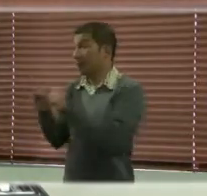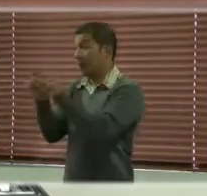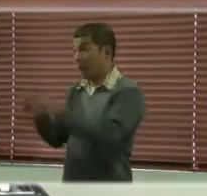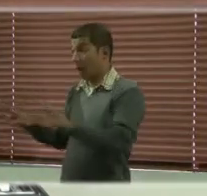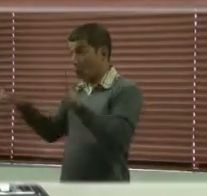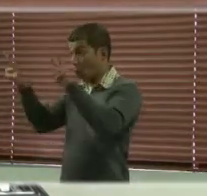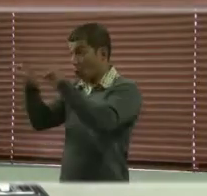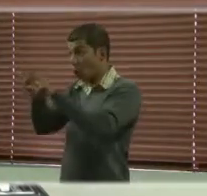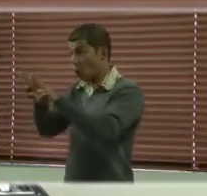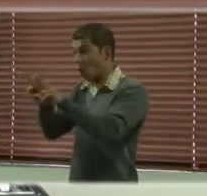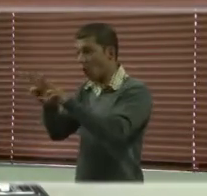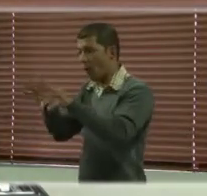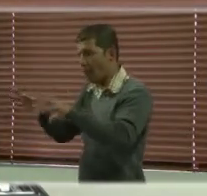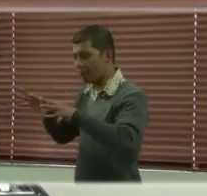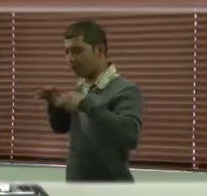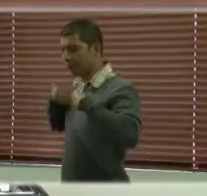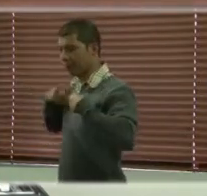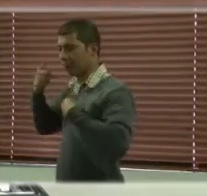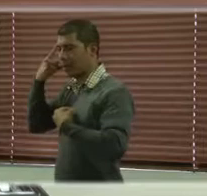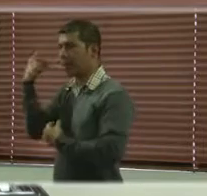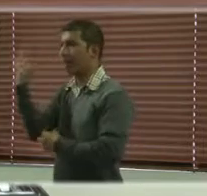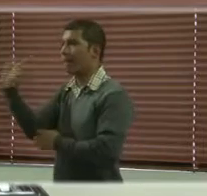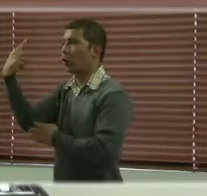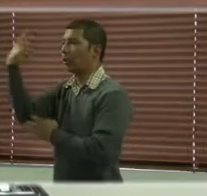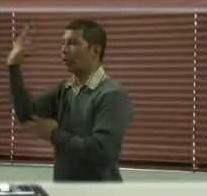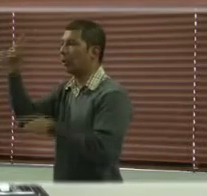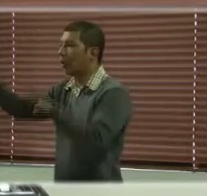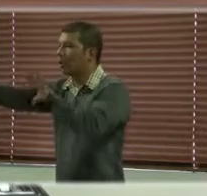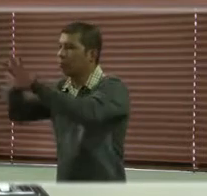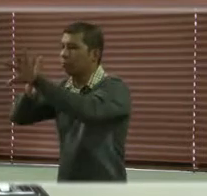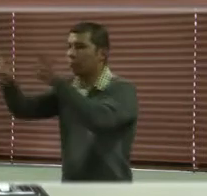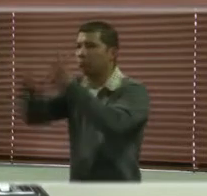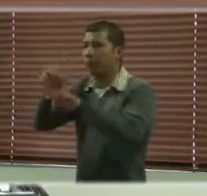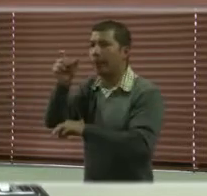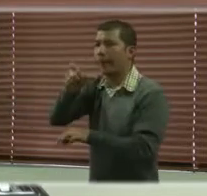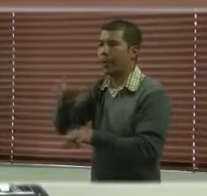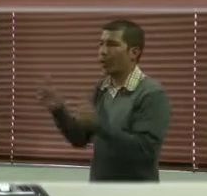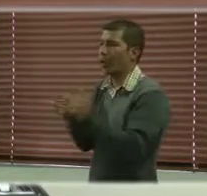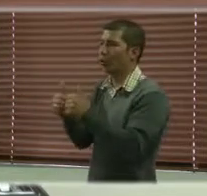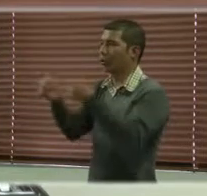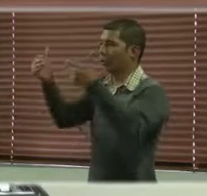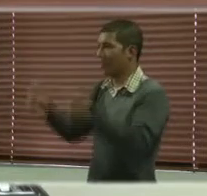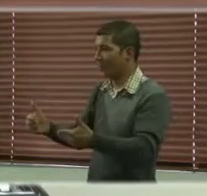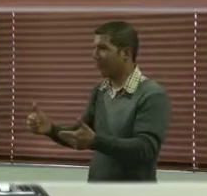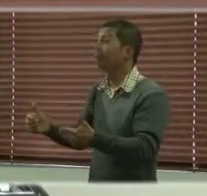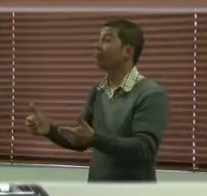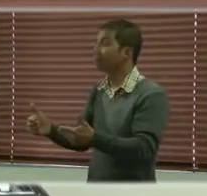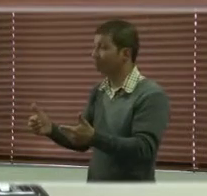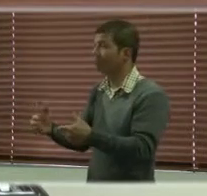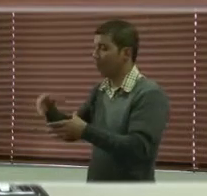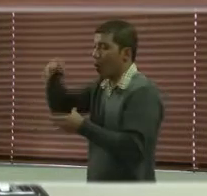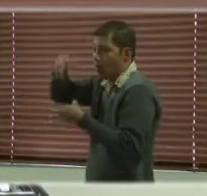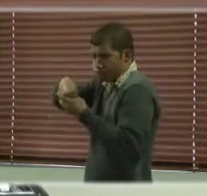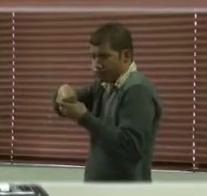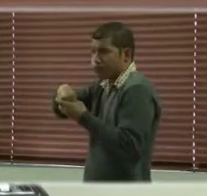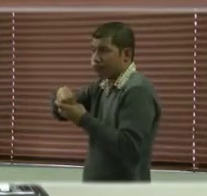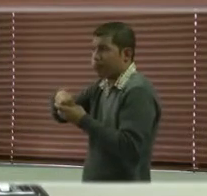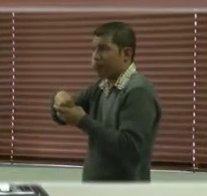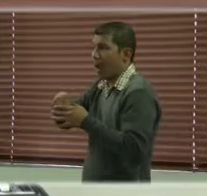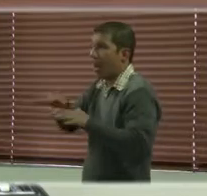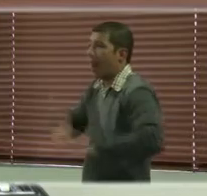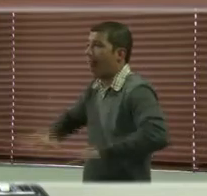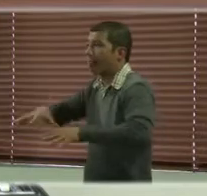Unidas adoptó una política de contratación de personas con discapacidad dentro de su plantel del personal